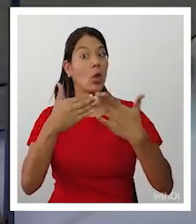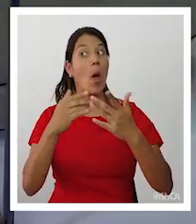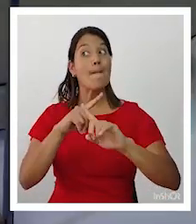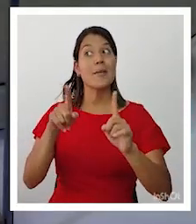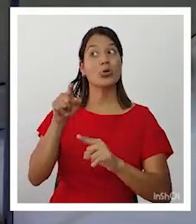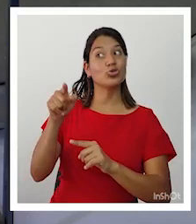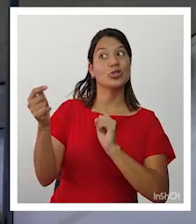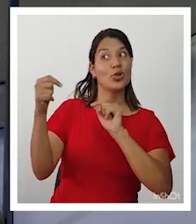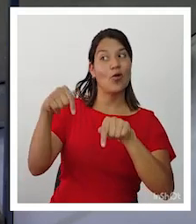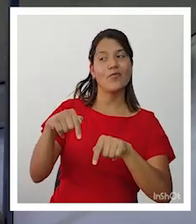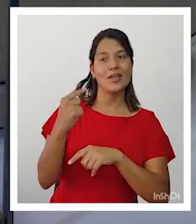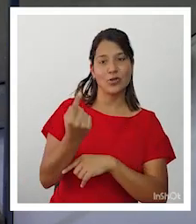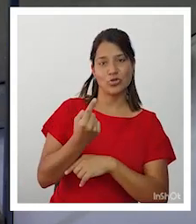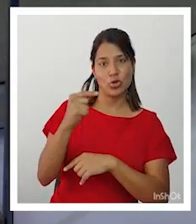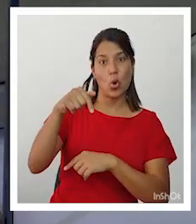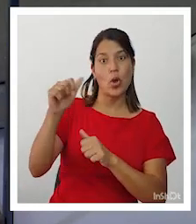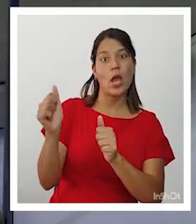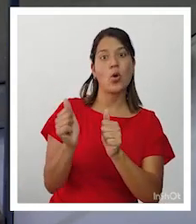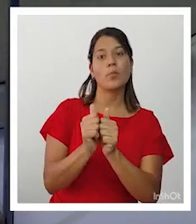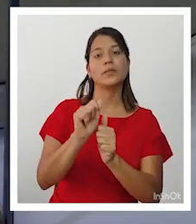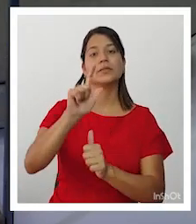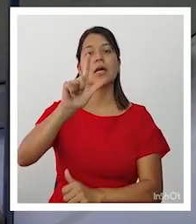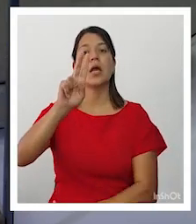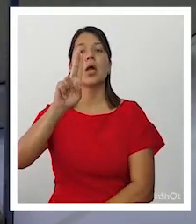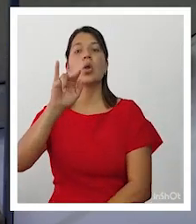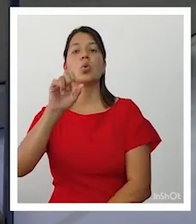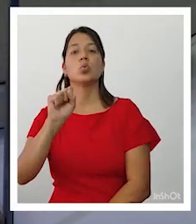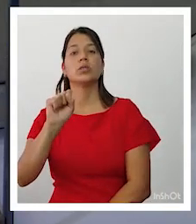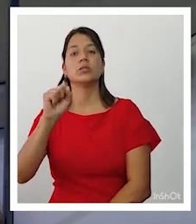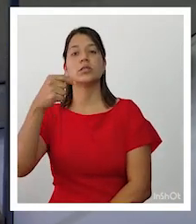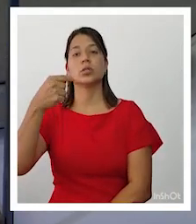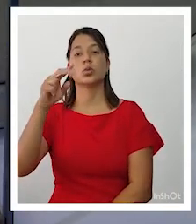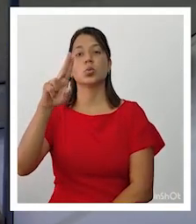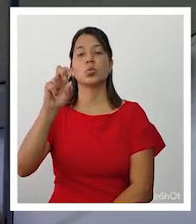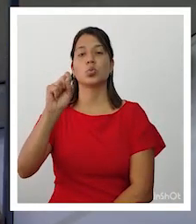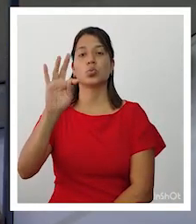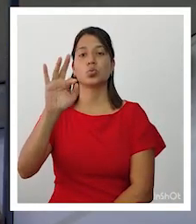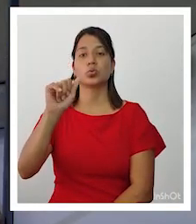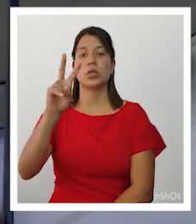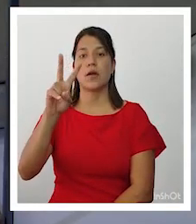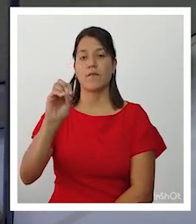acompaña Luis Gustavo López, quien baila con vos.